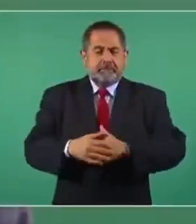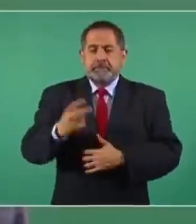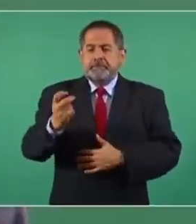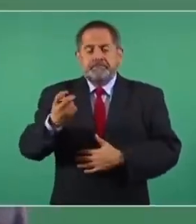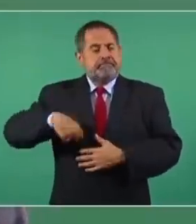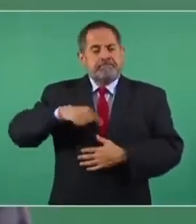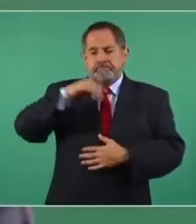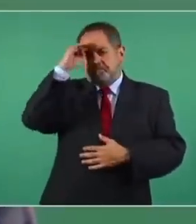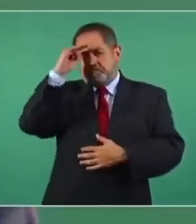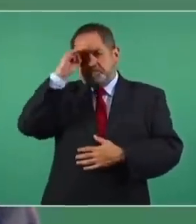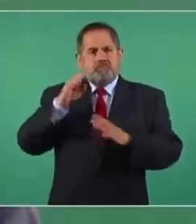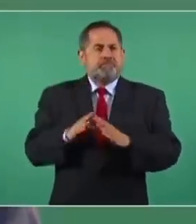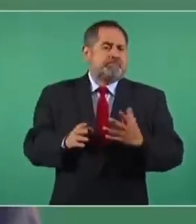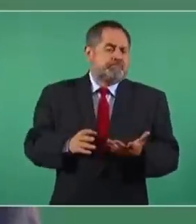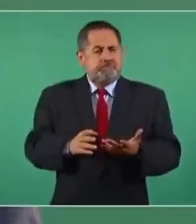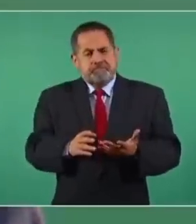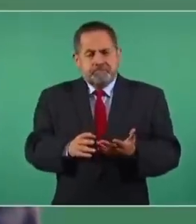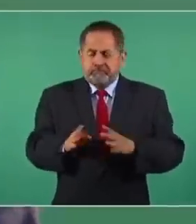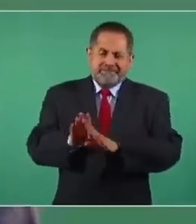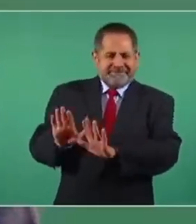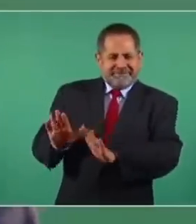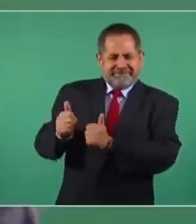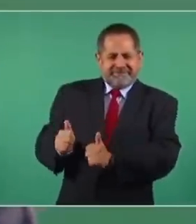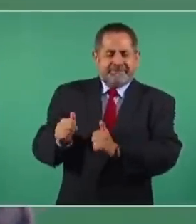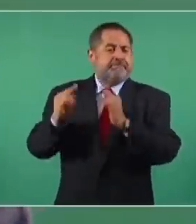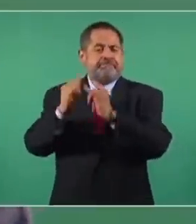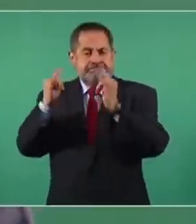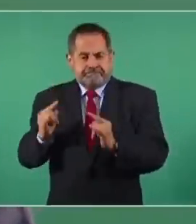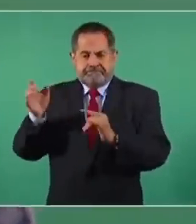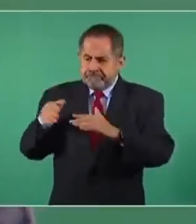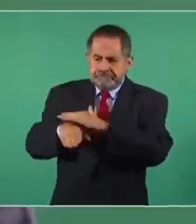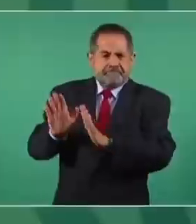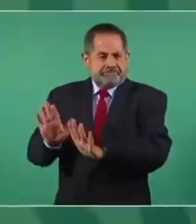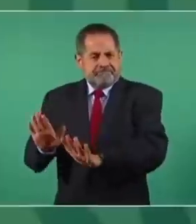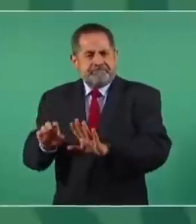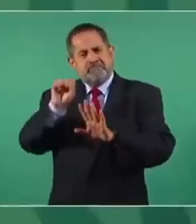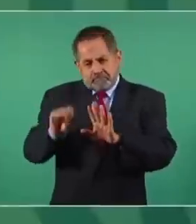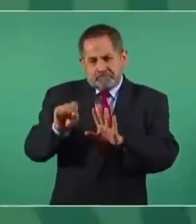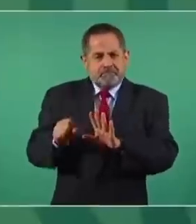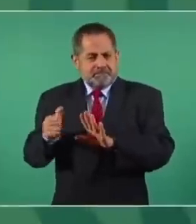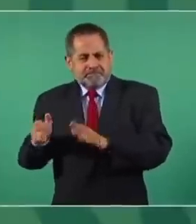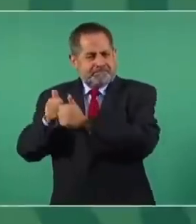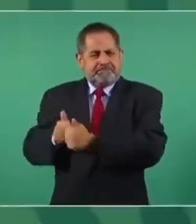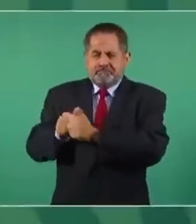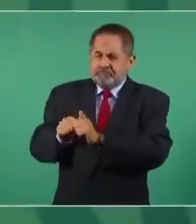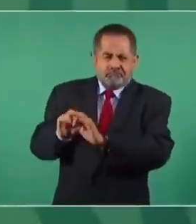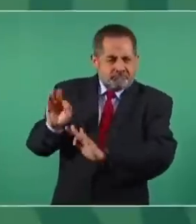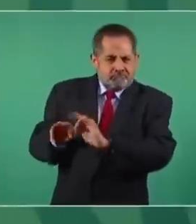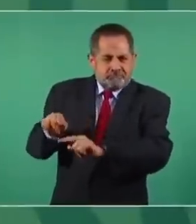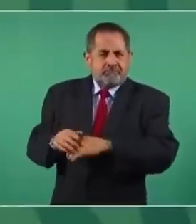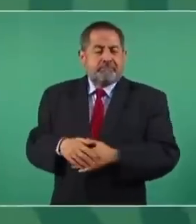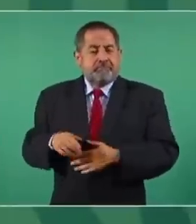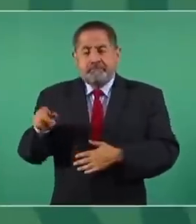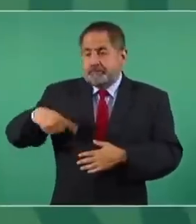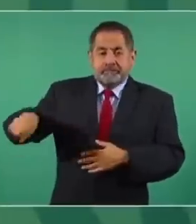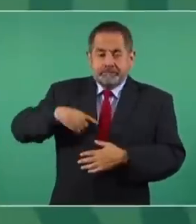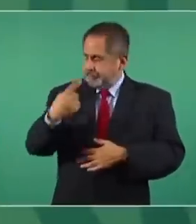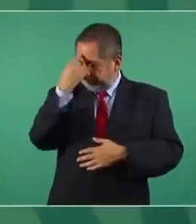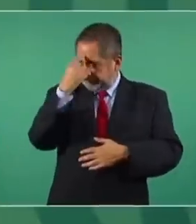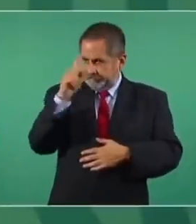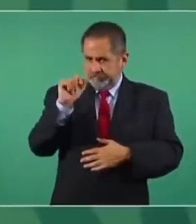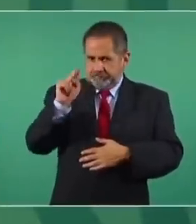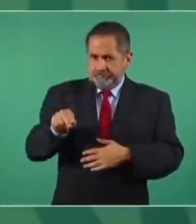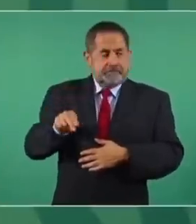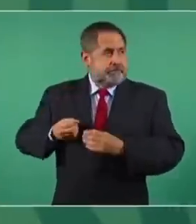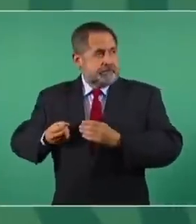buscando que se mantengan en albergues, en el sur sureste, nada más que ellos llevan pues un plan